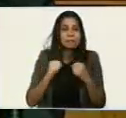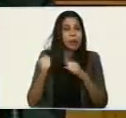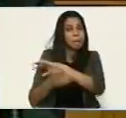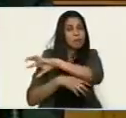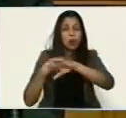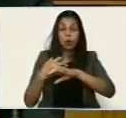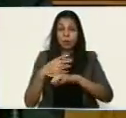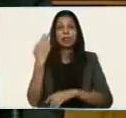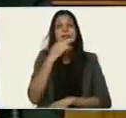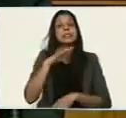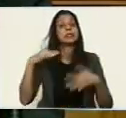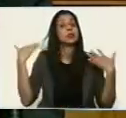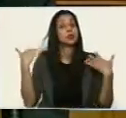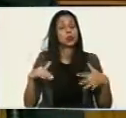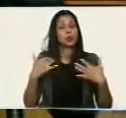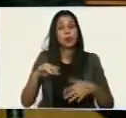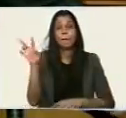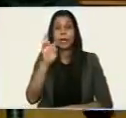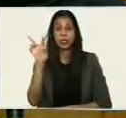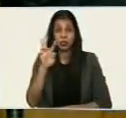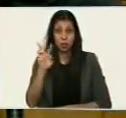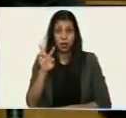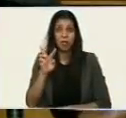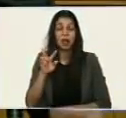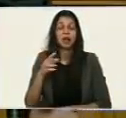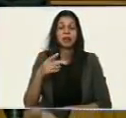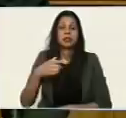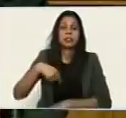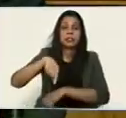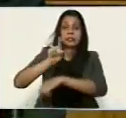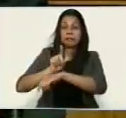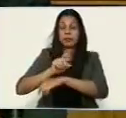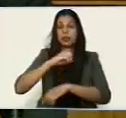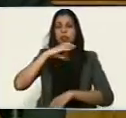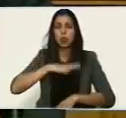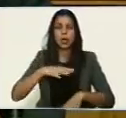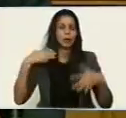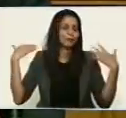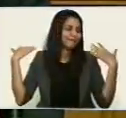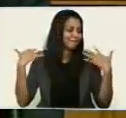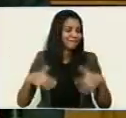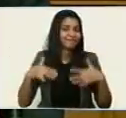muy comprometida, épocas de historia, de cómo